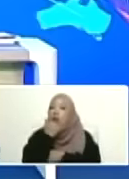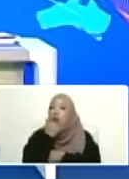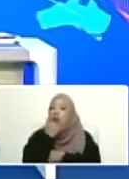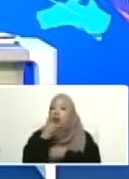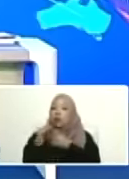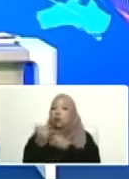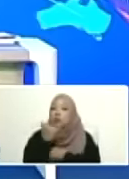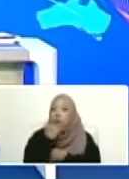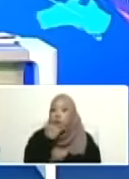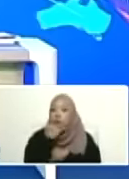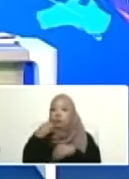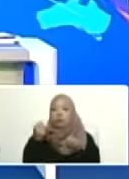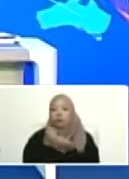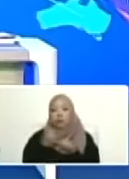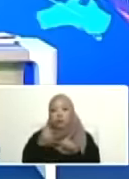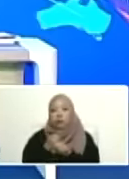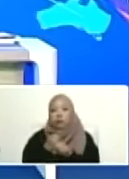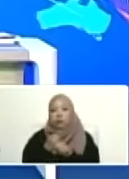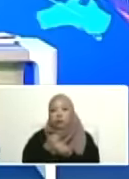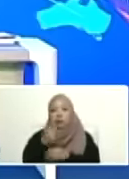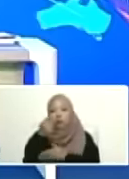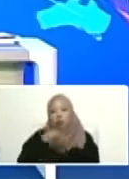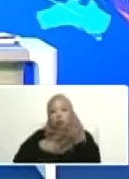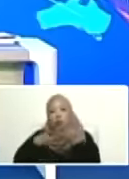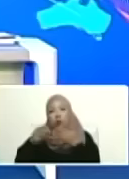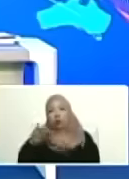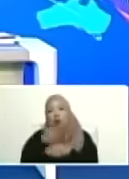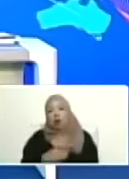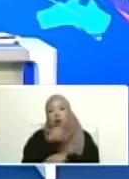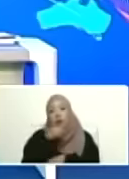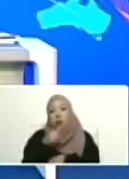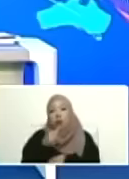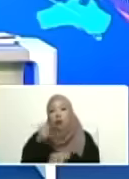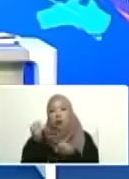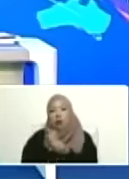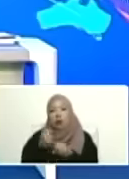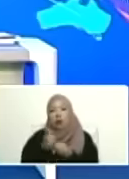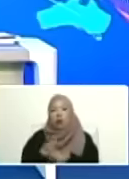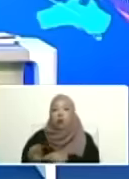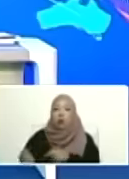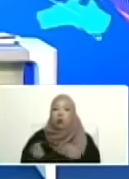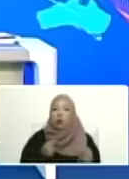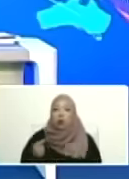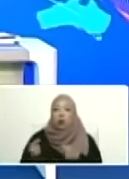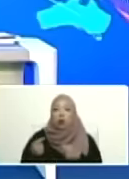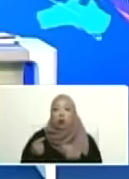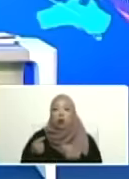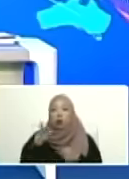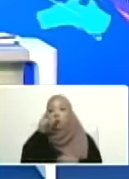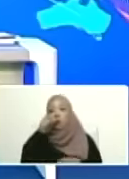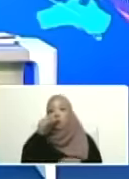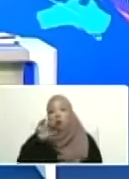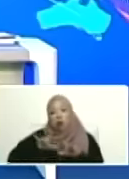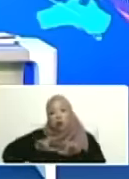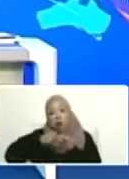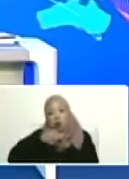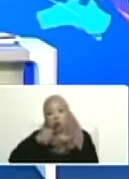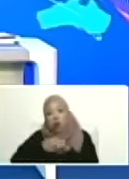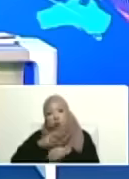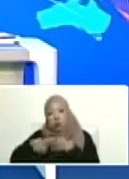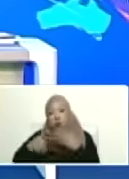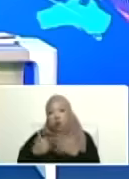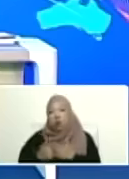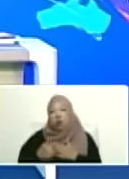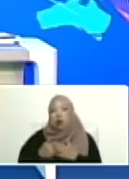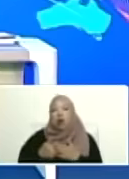errática. El antiguo secretario Ban Ki-moon, y le hereda al secretario